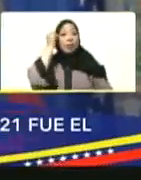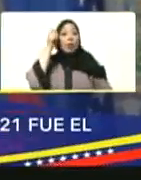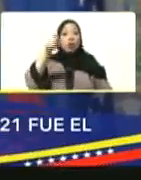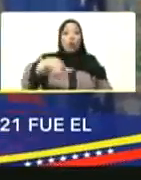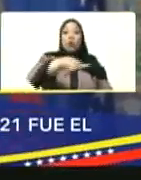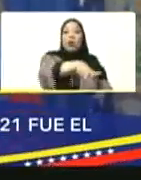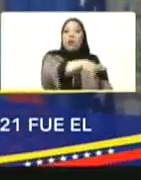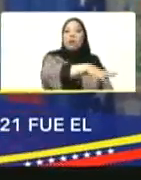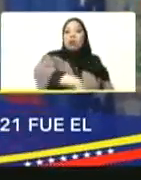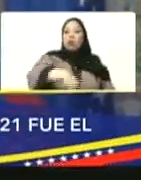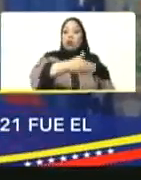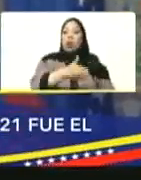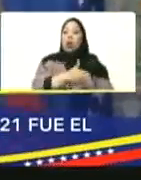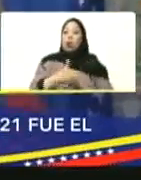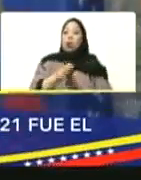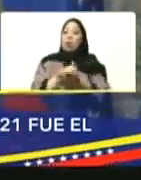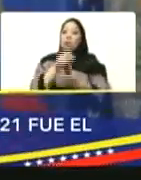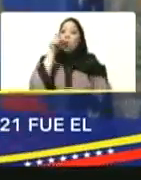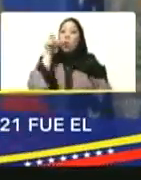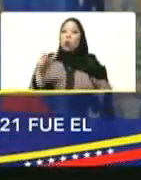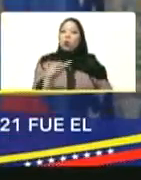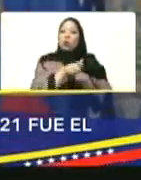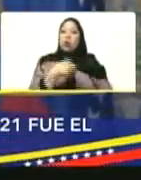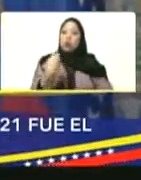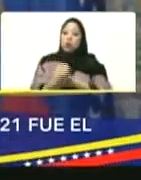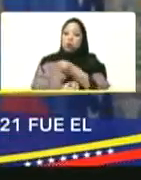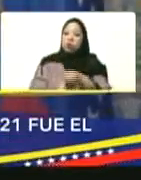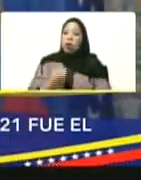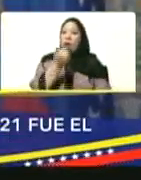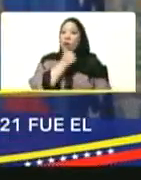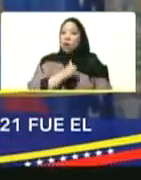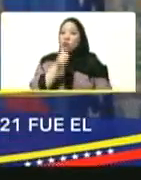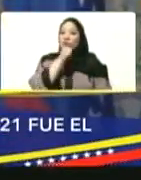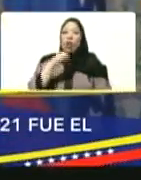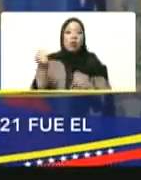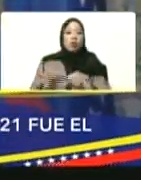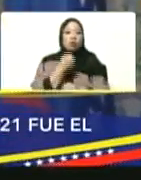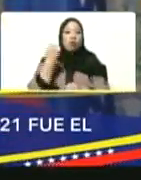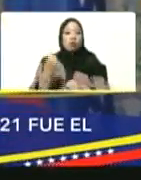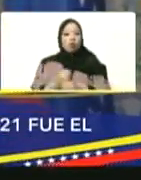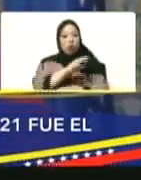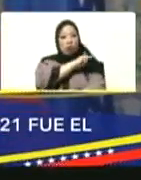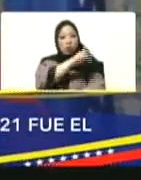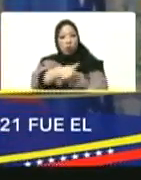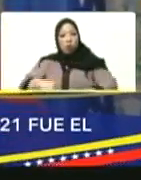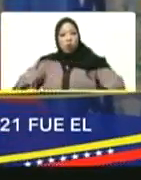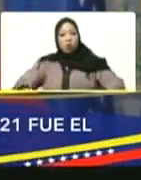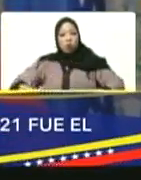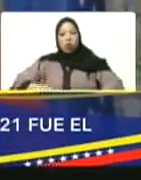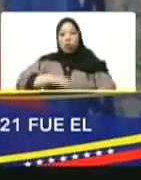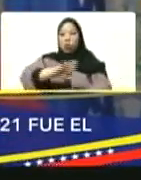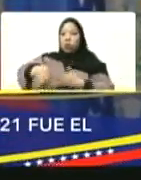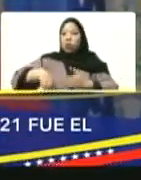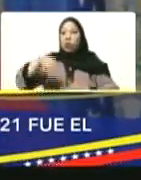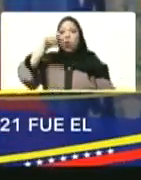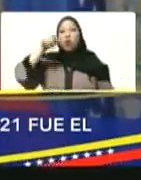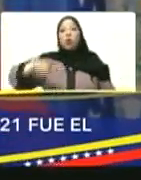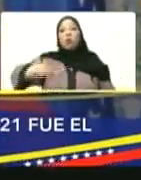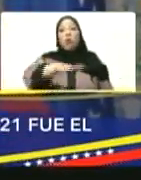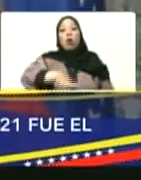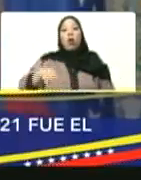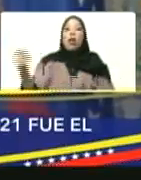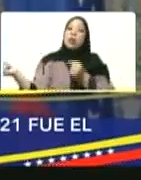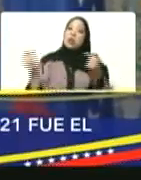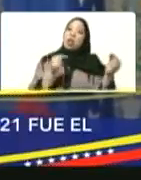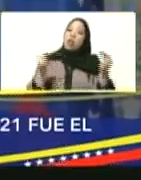conciencia solide de nuestro pueblo. Construir valores de resistencia, de trabajo, de esfuerzo en nuestro pueblo. Y bâtir des valeurs